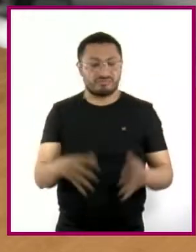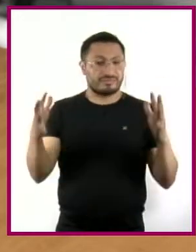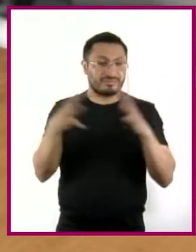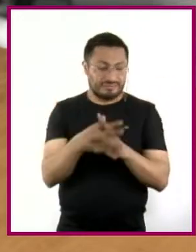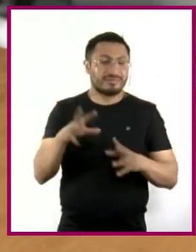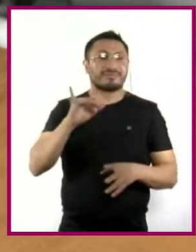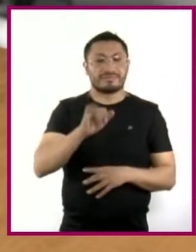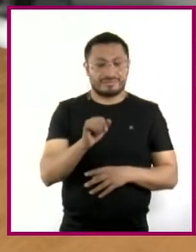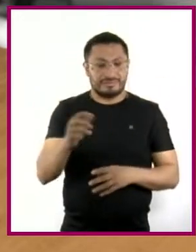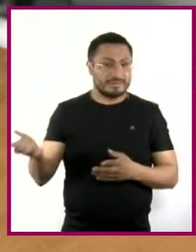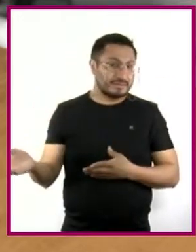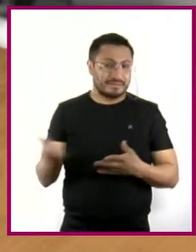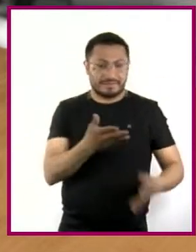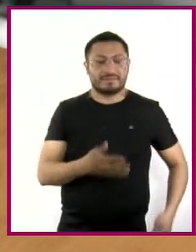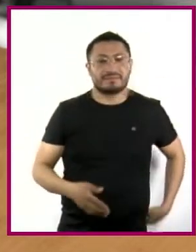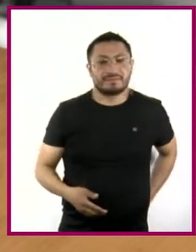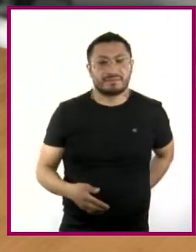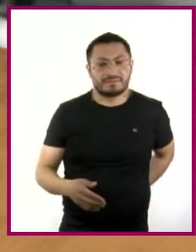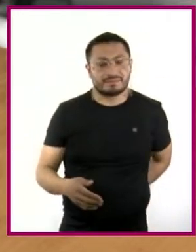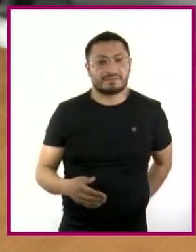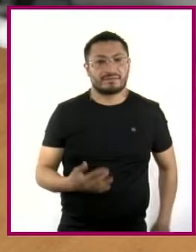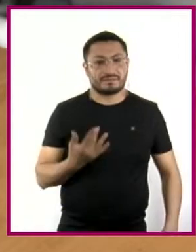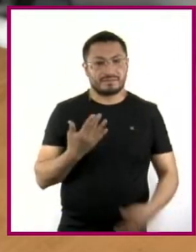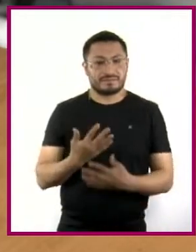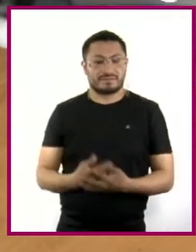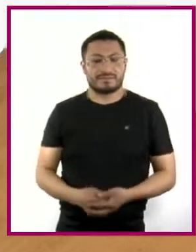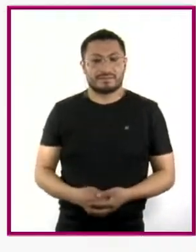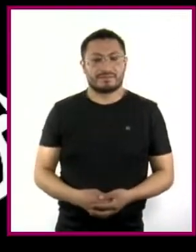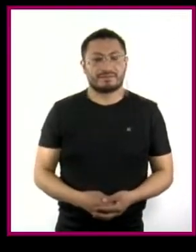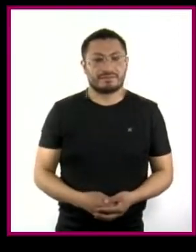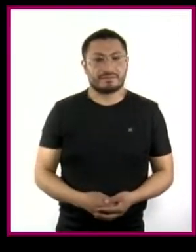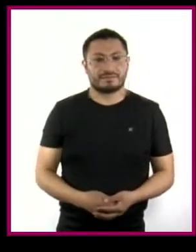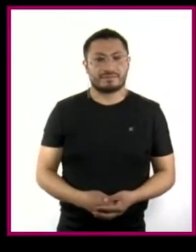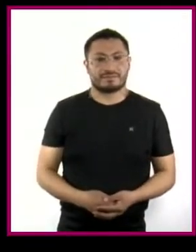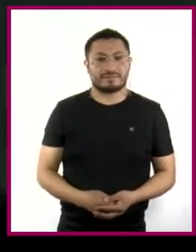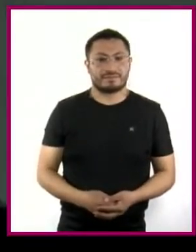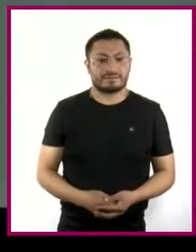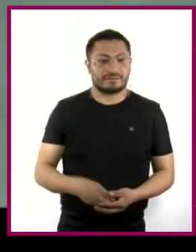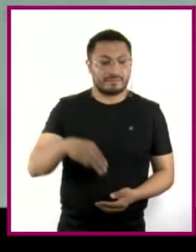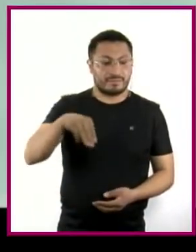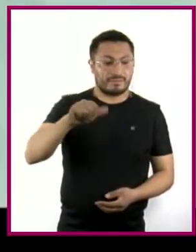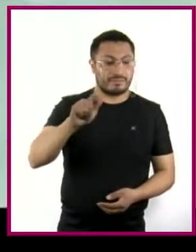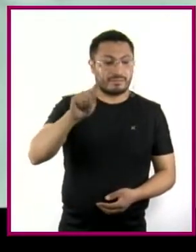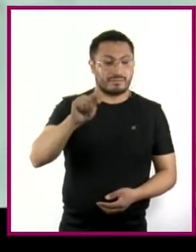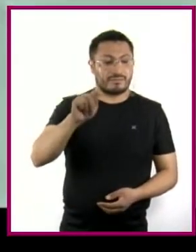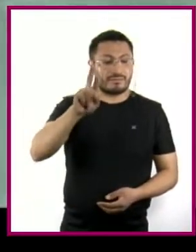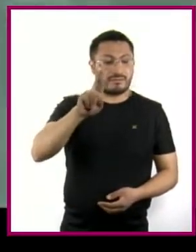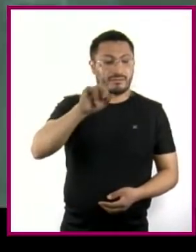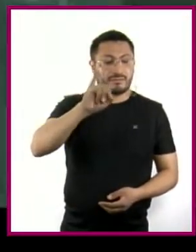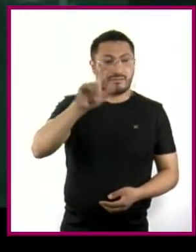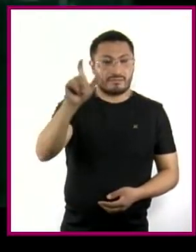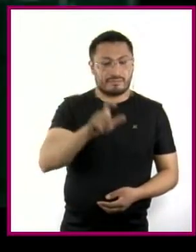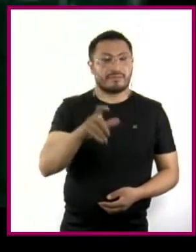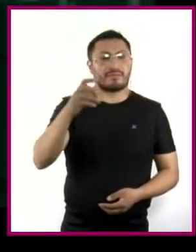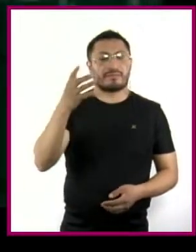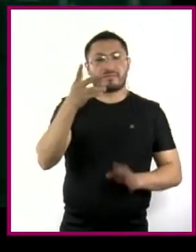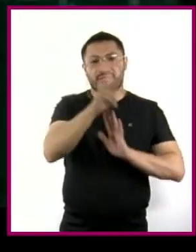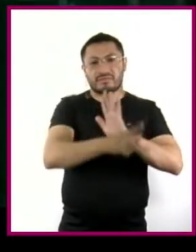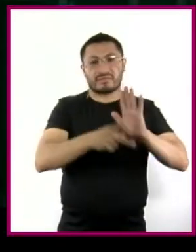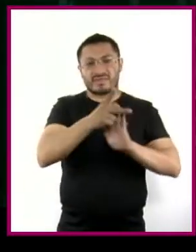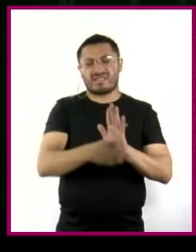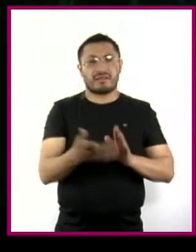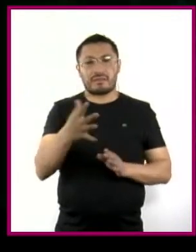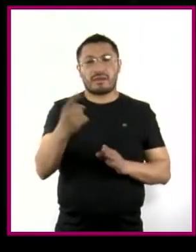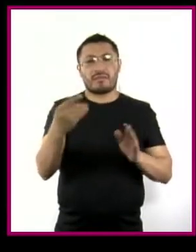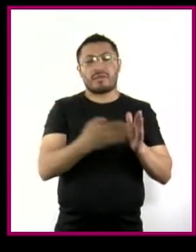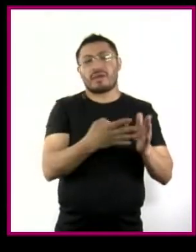vamos. Vamos, córrele. Espérame. Hay que ir a acabar. Matrix es una película de finales de los 90 en